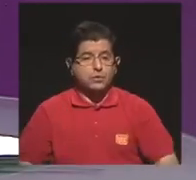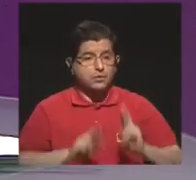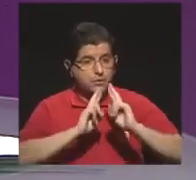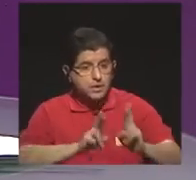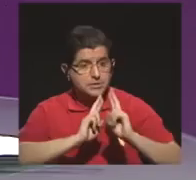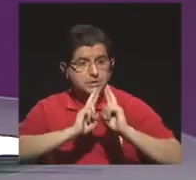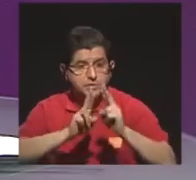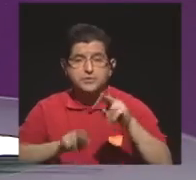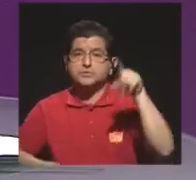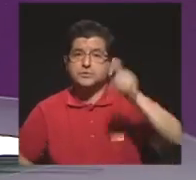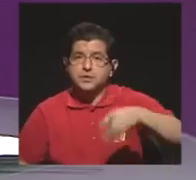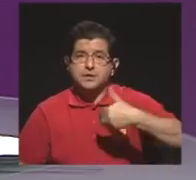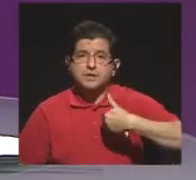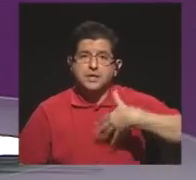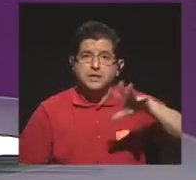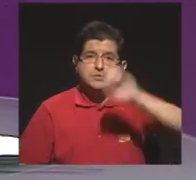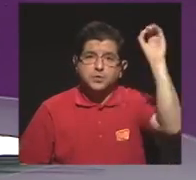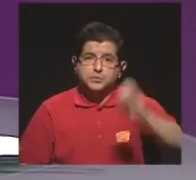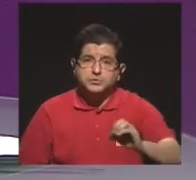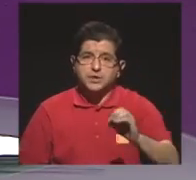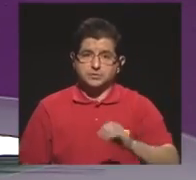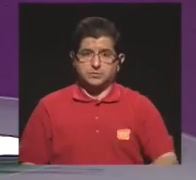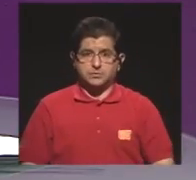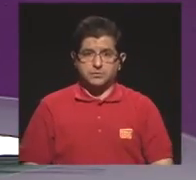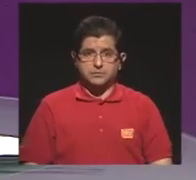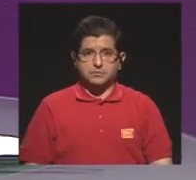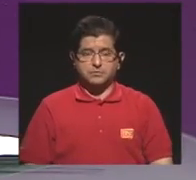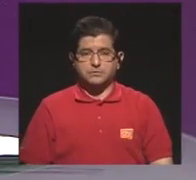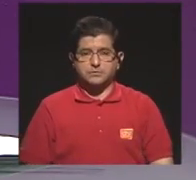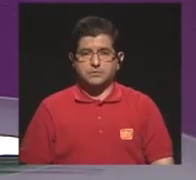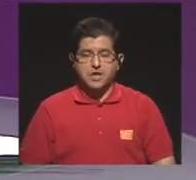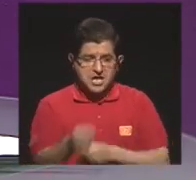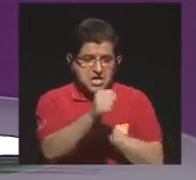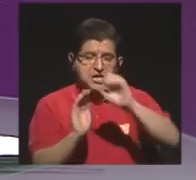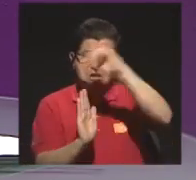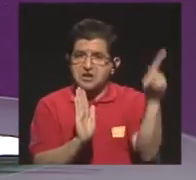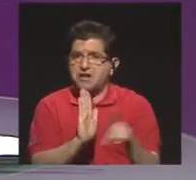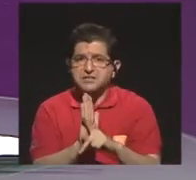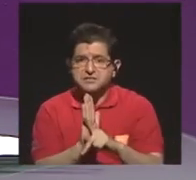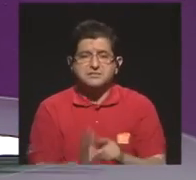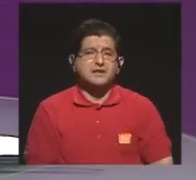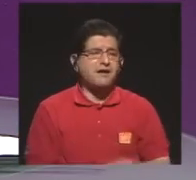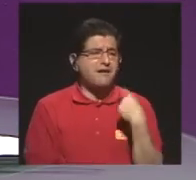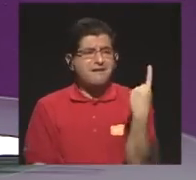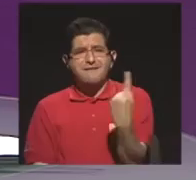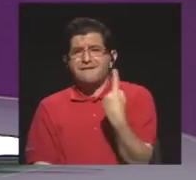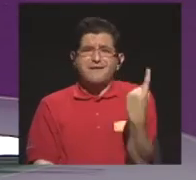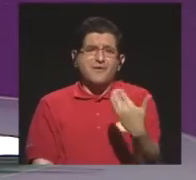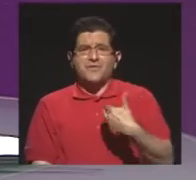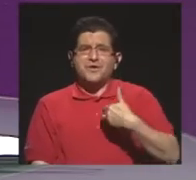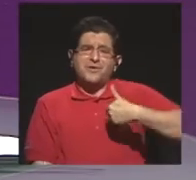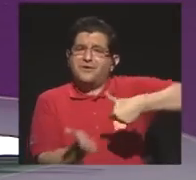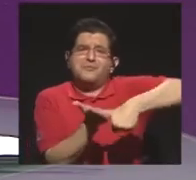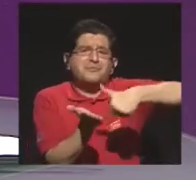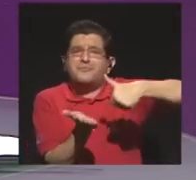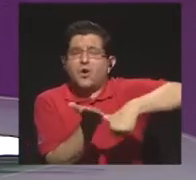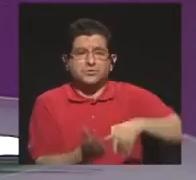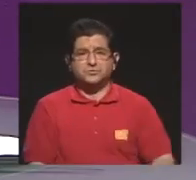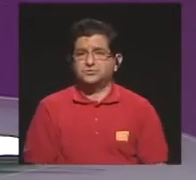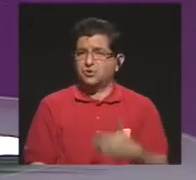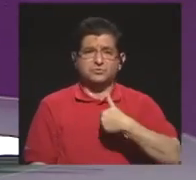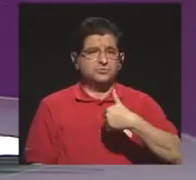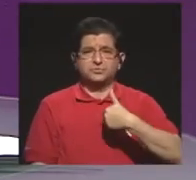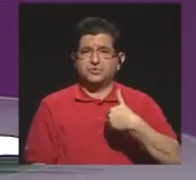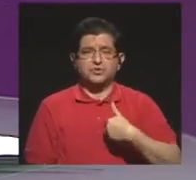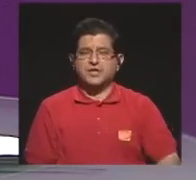resultados tienen que haber ese 50%. Entonces, la Sala Constitucional, lo único que hay es el voto. No tenemos